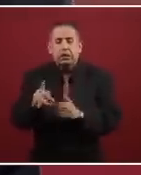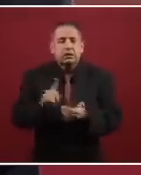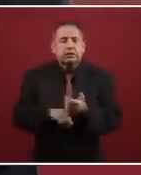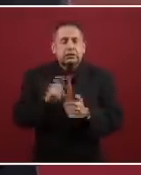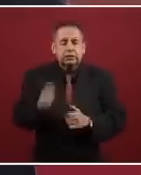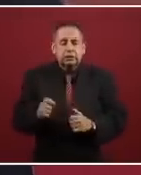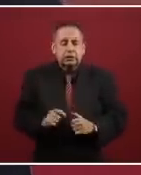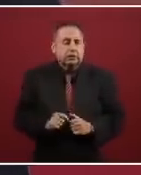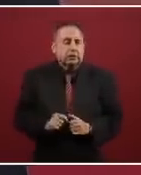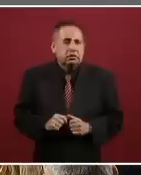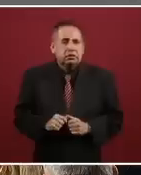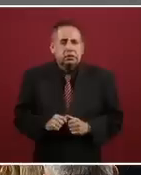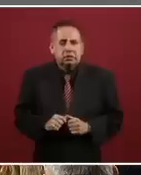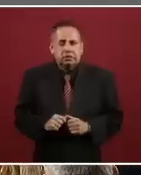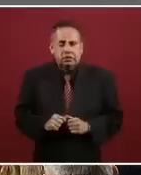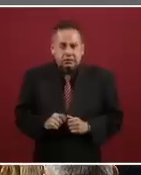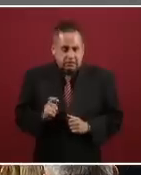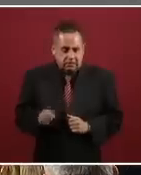de